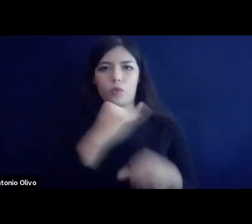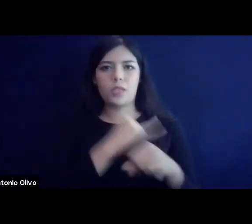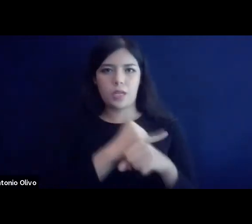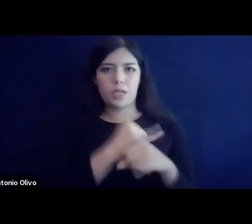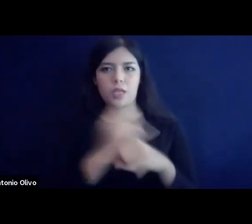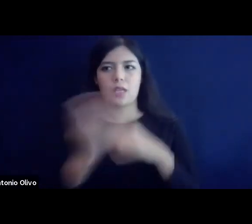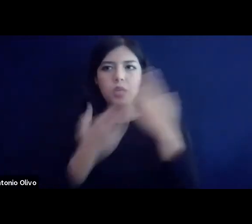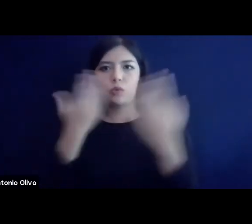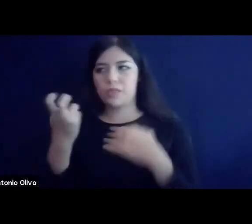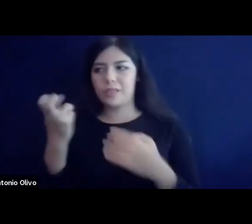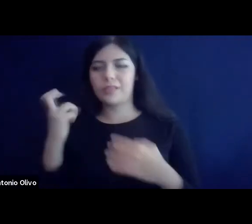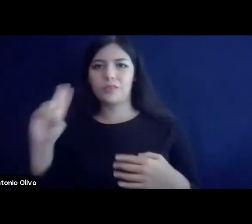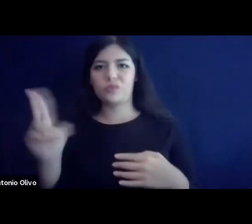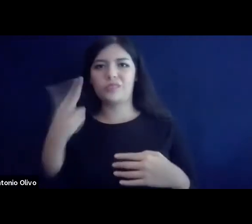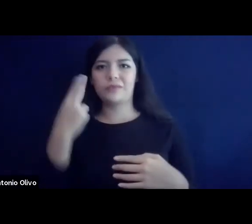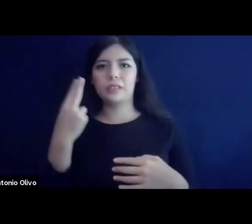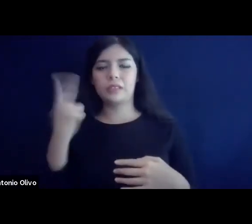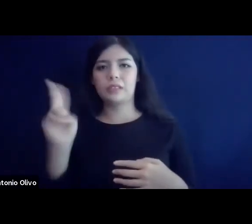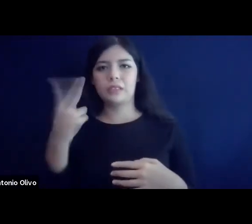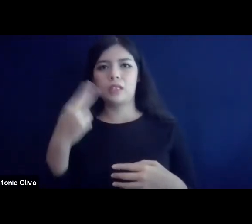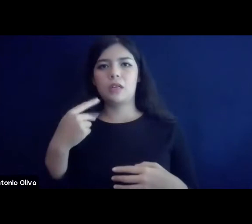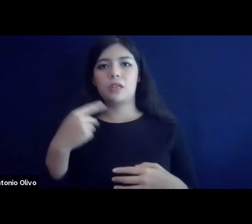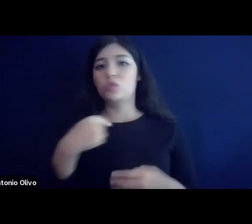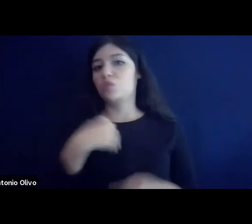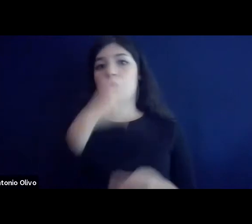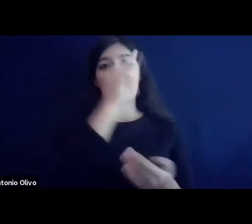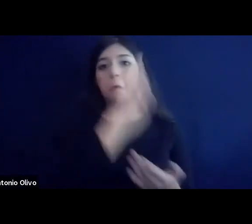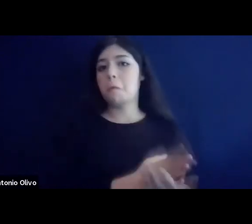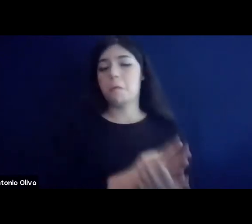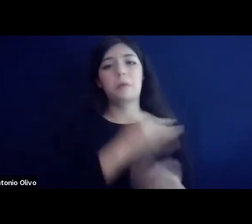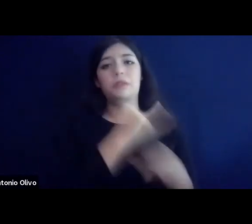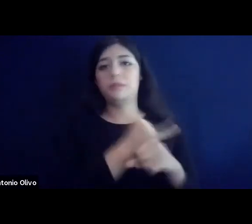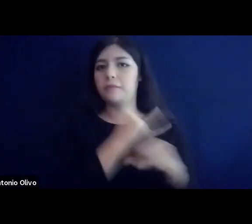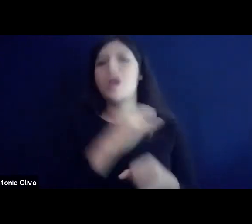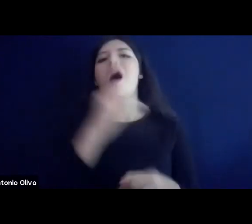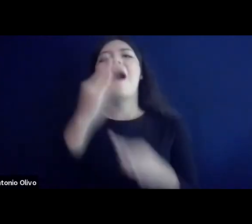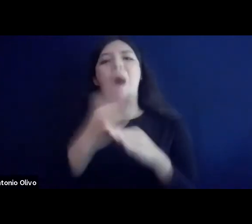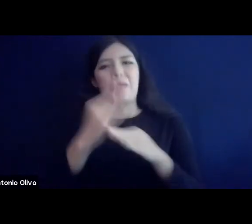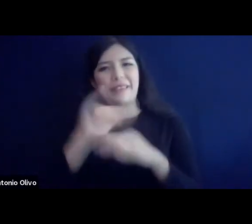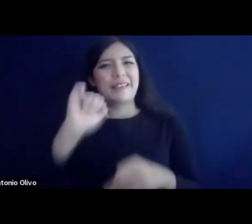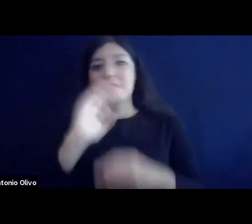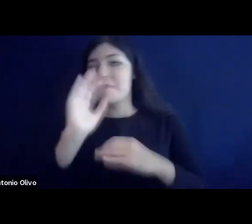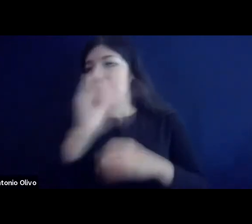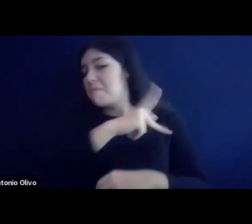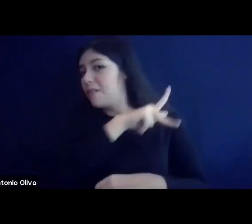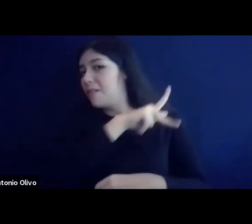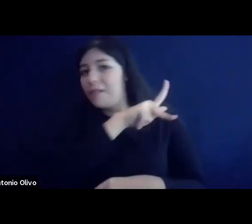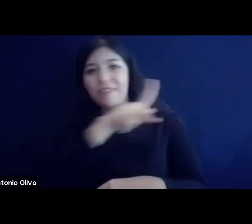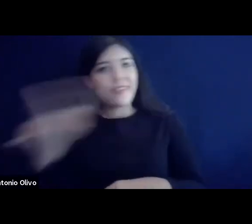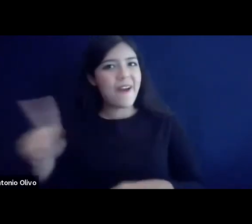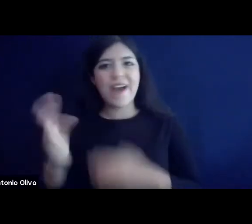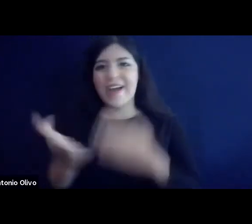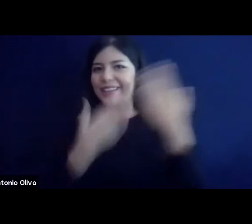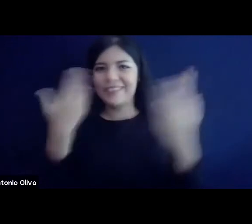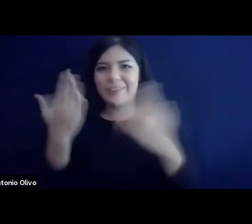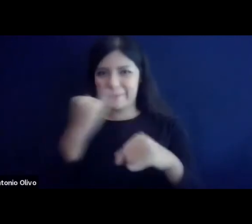se han obligado a estudiar en línea, pero antes de la pandemia, pues fui la única estudiante. Es